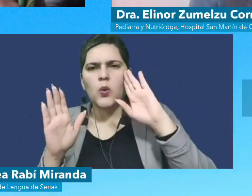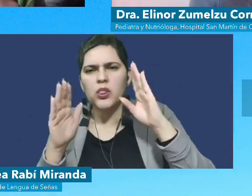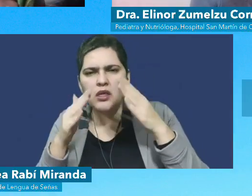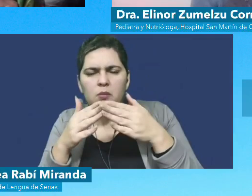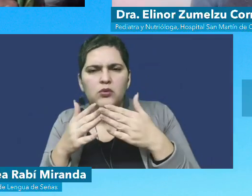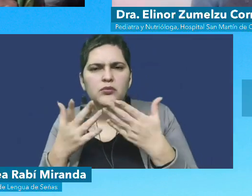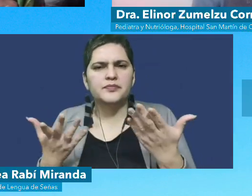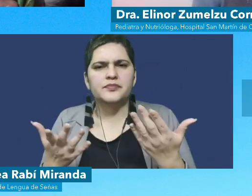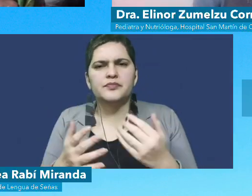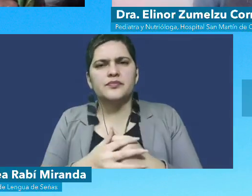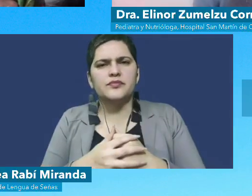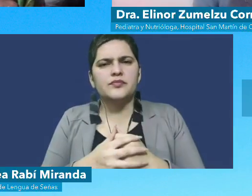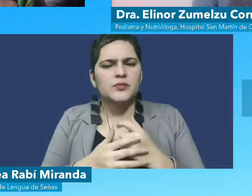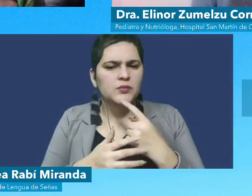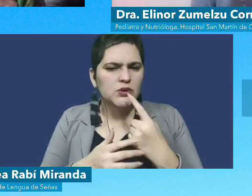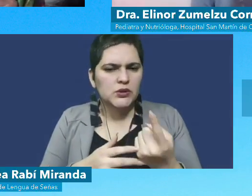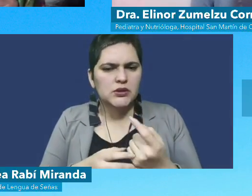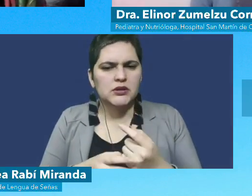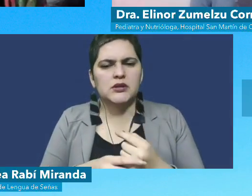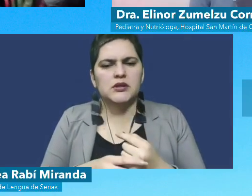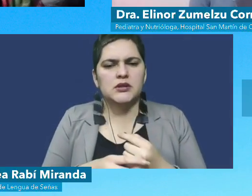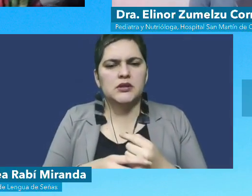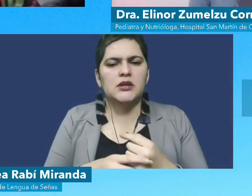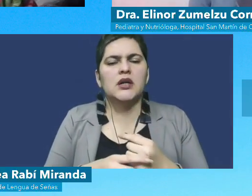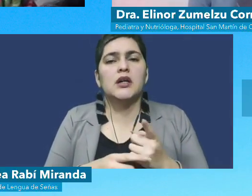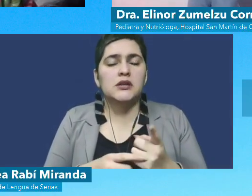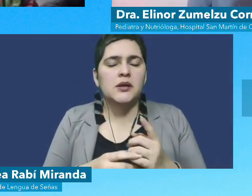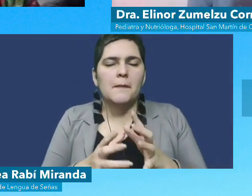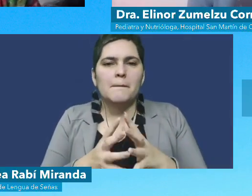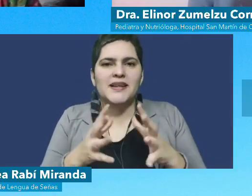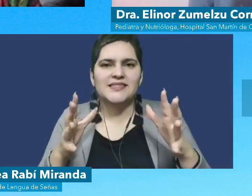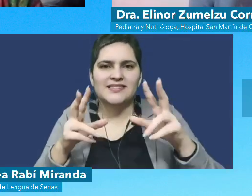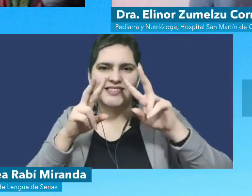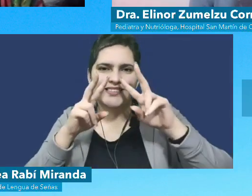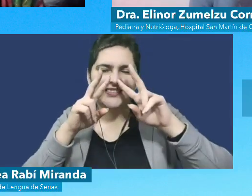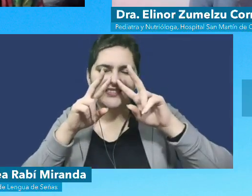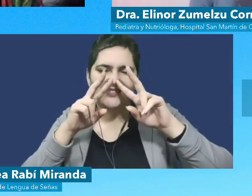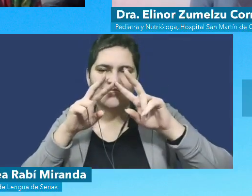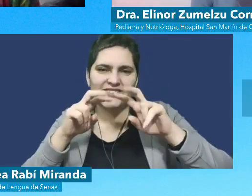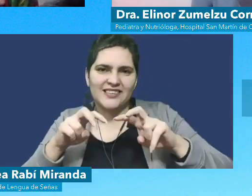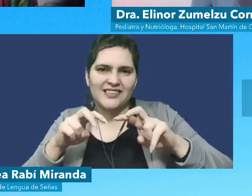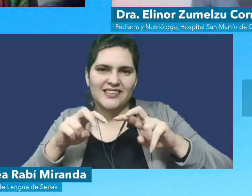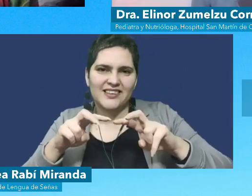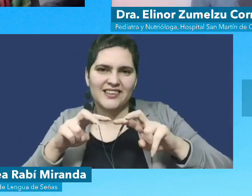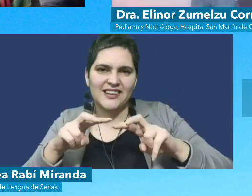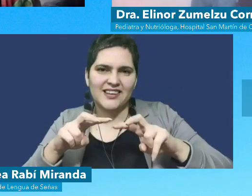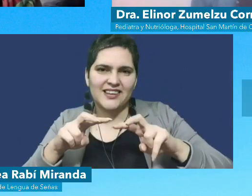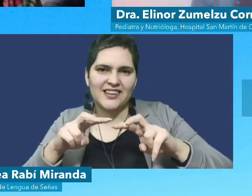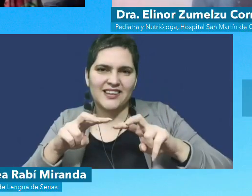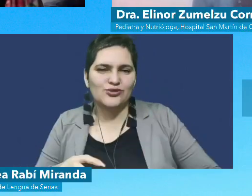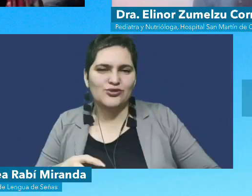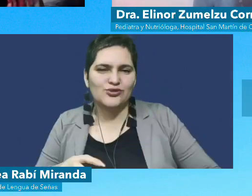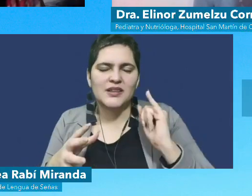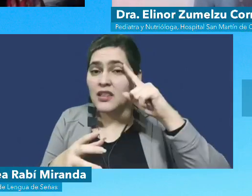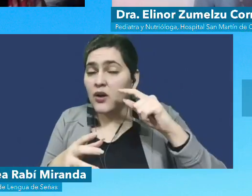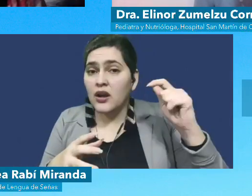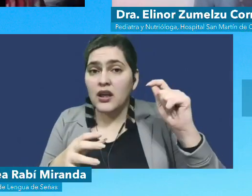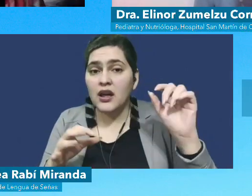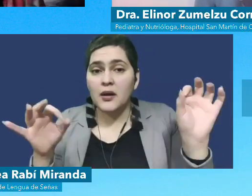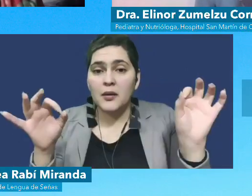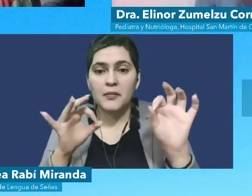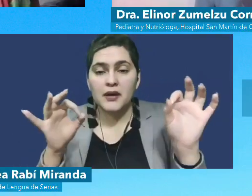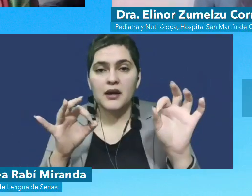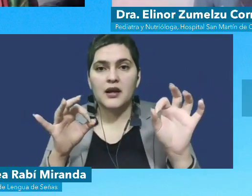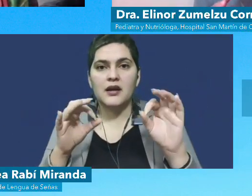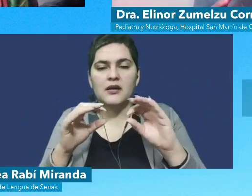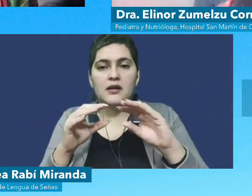Es una de las grandes como áreas de investigación, ¿no es cierto? Porque una de las teorías es la permeabilidad intestinal.